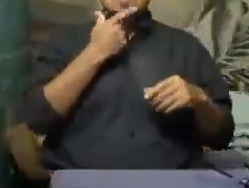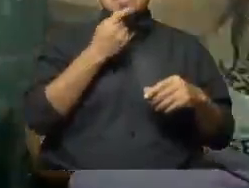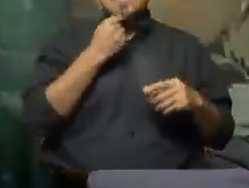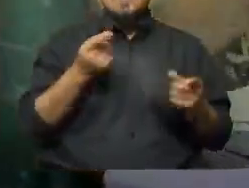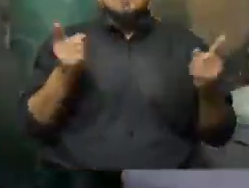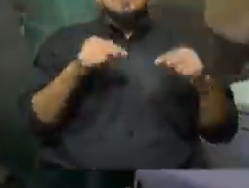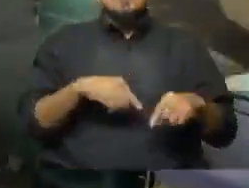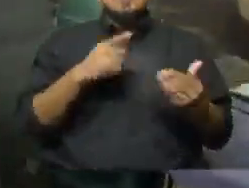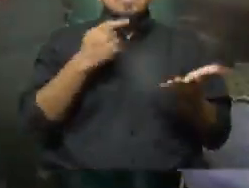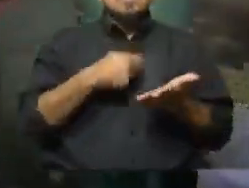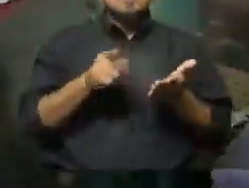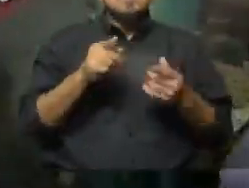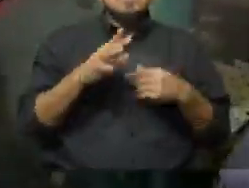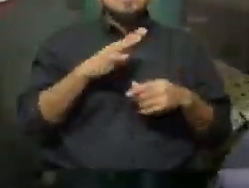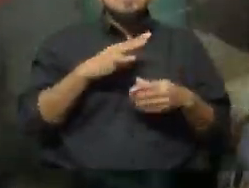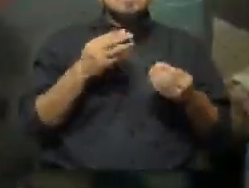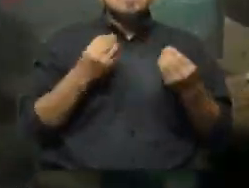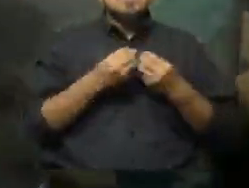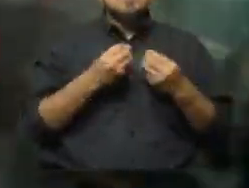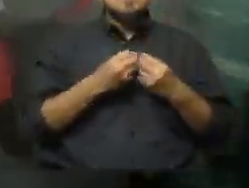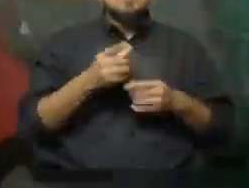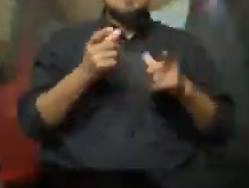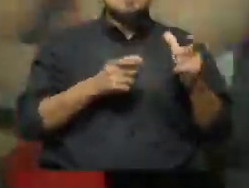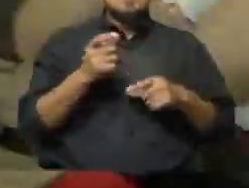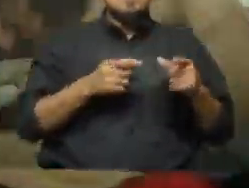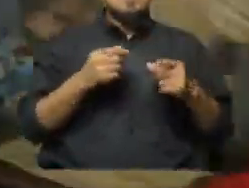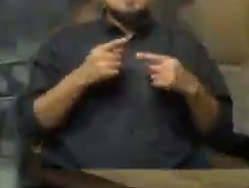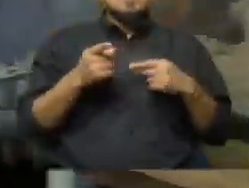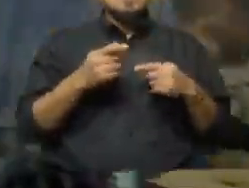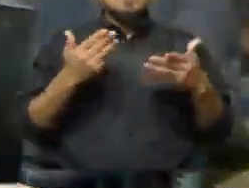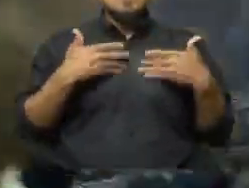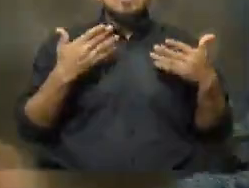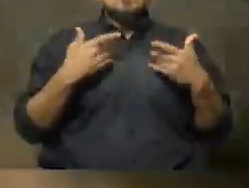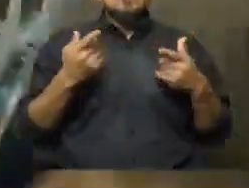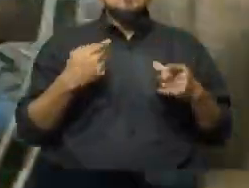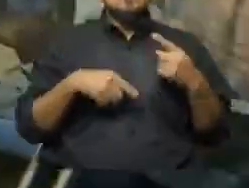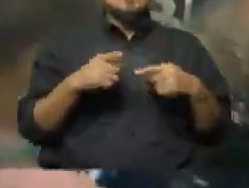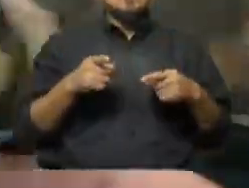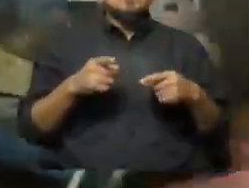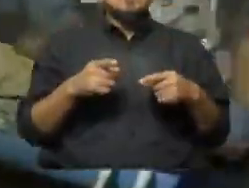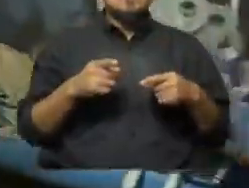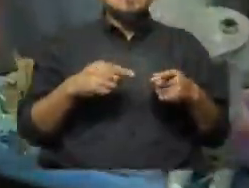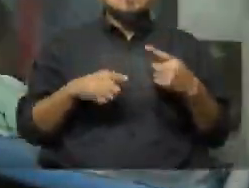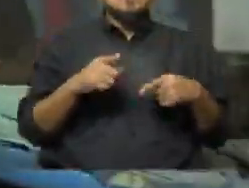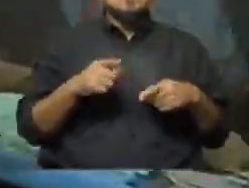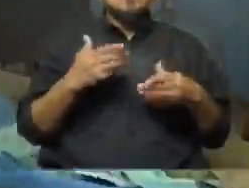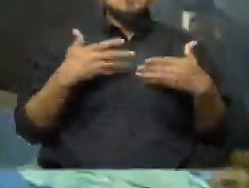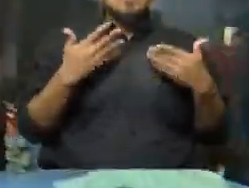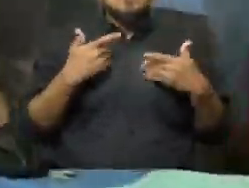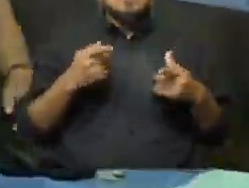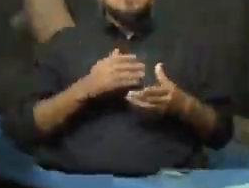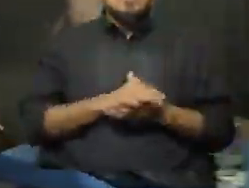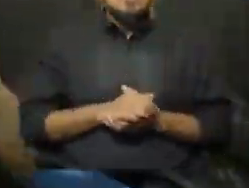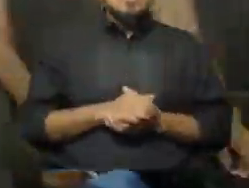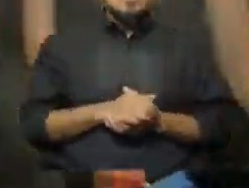centro. Y bueno, hay mucha gente, yo todo el mundo que veo lo veo re contento. Así que eso también me deja muy contento a mí.